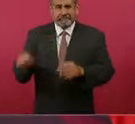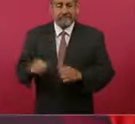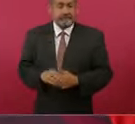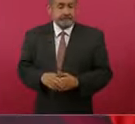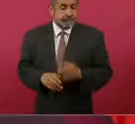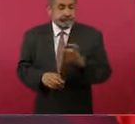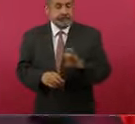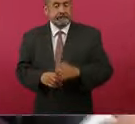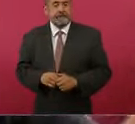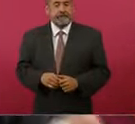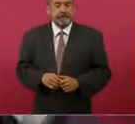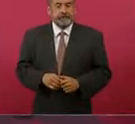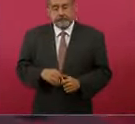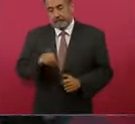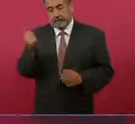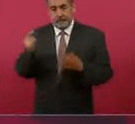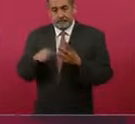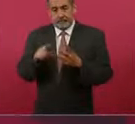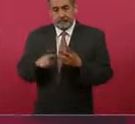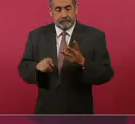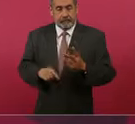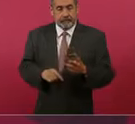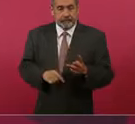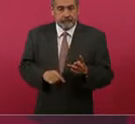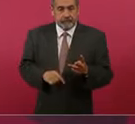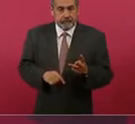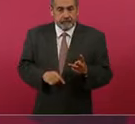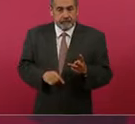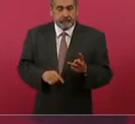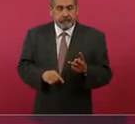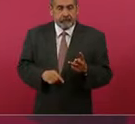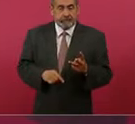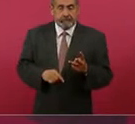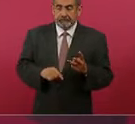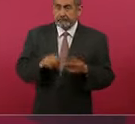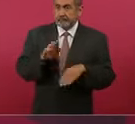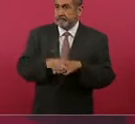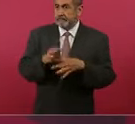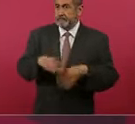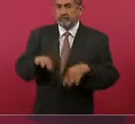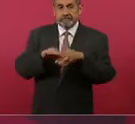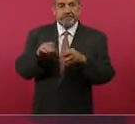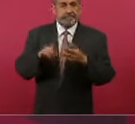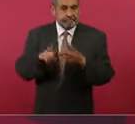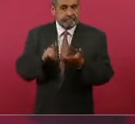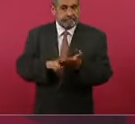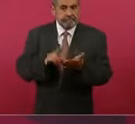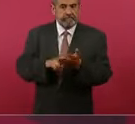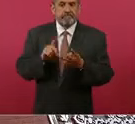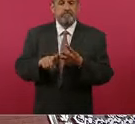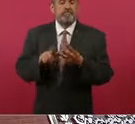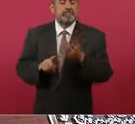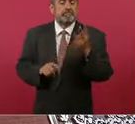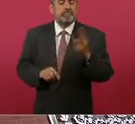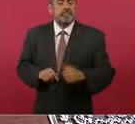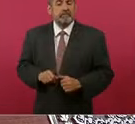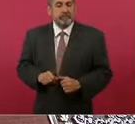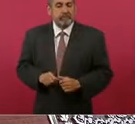Eso por un lado. Y lo otro, que tiene todavía más peso,